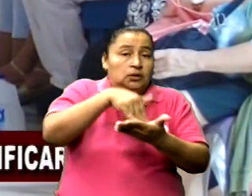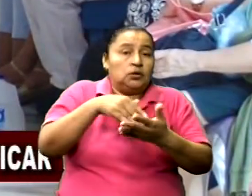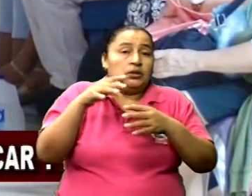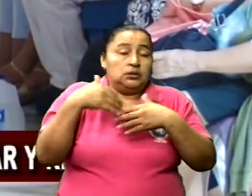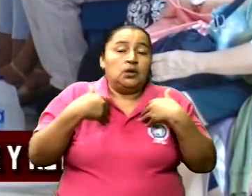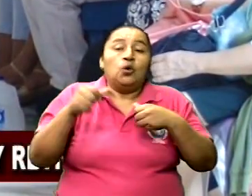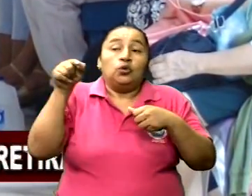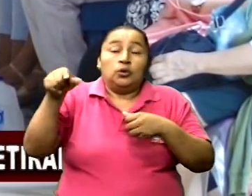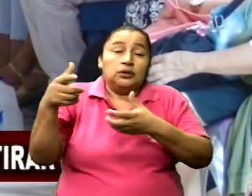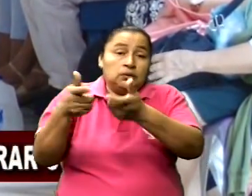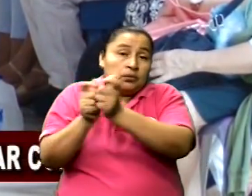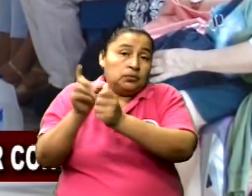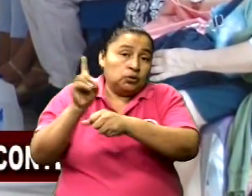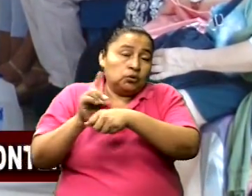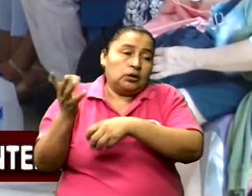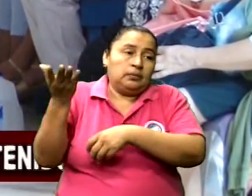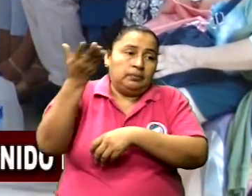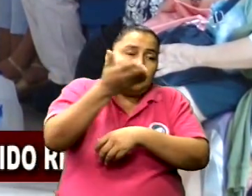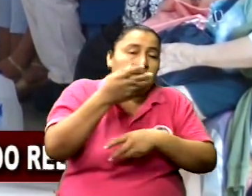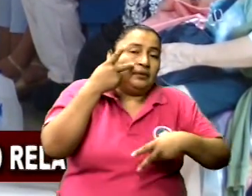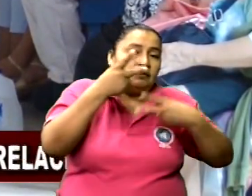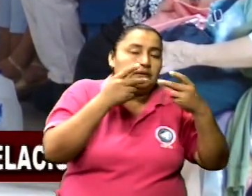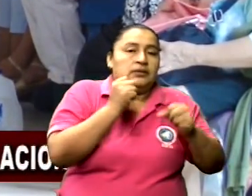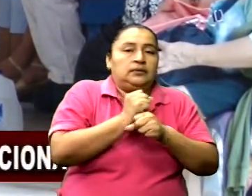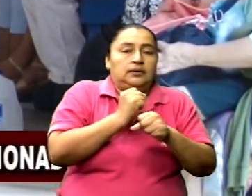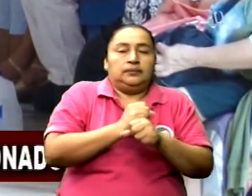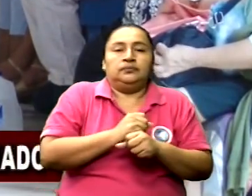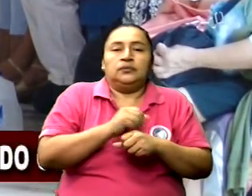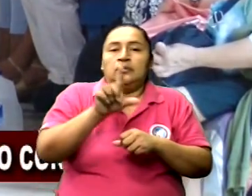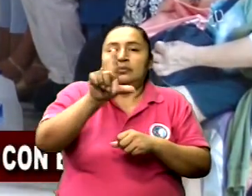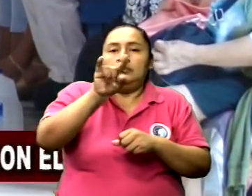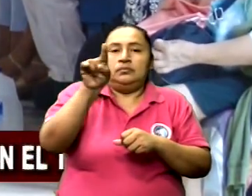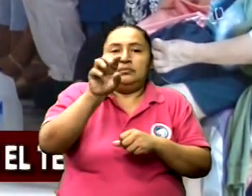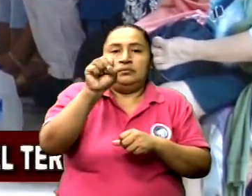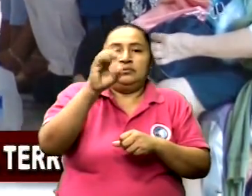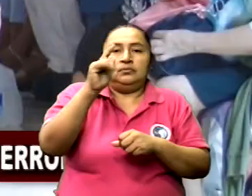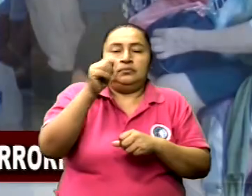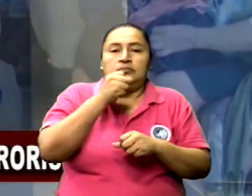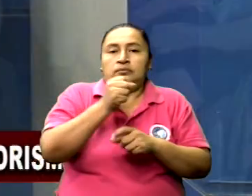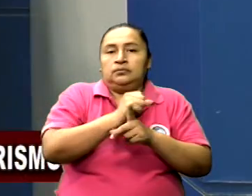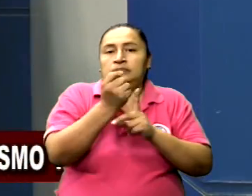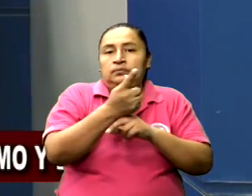brigadas prestarán su servicio. Liz Escoto, Noticias Asamblea TV.